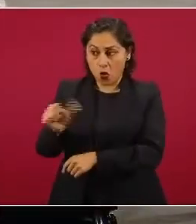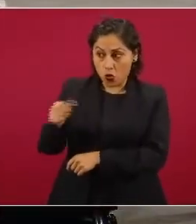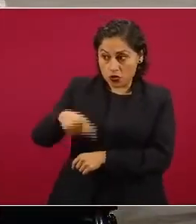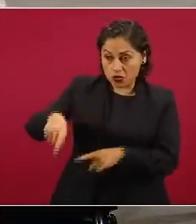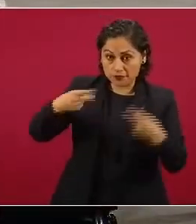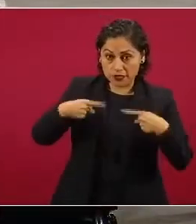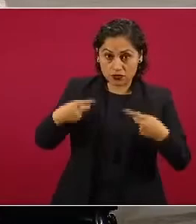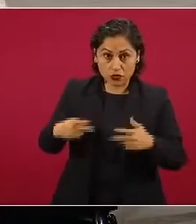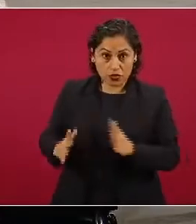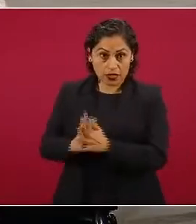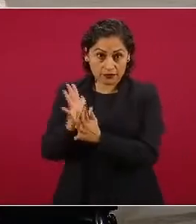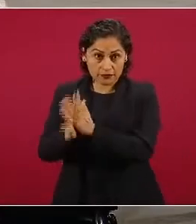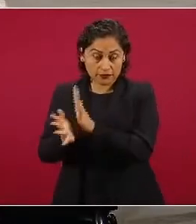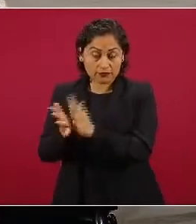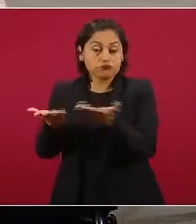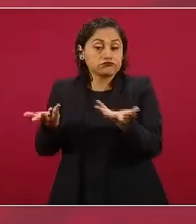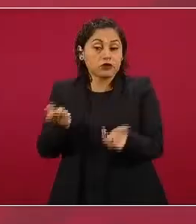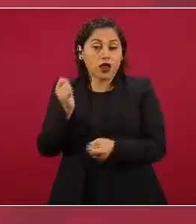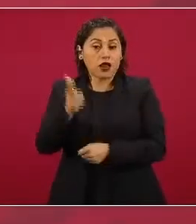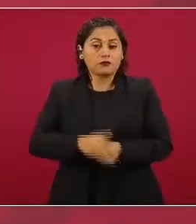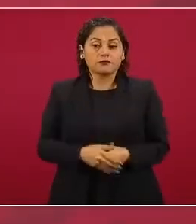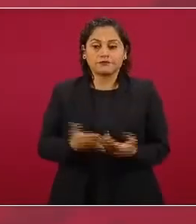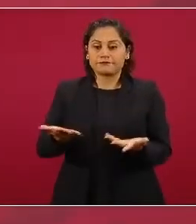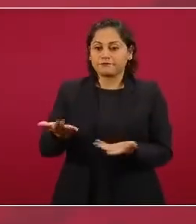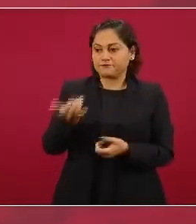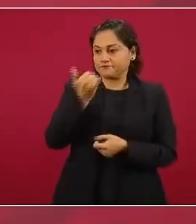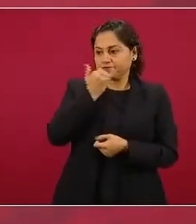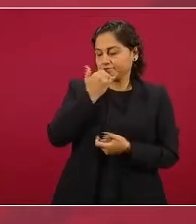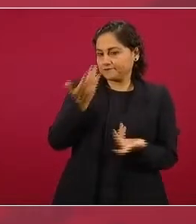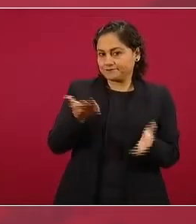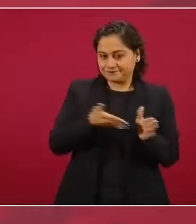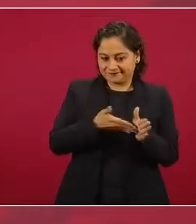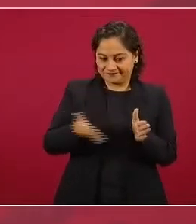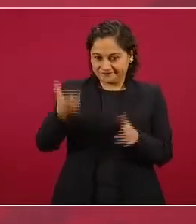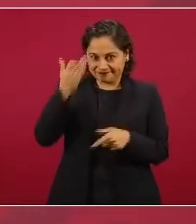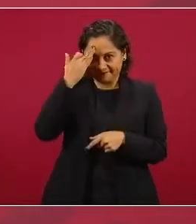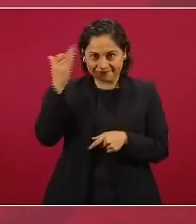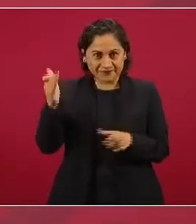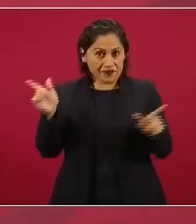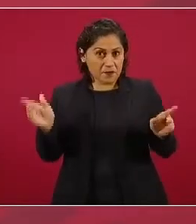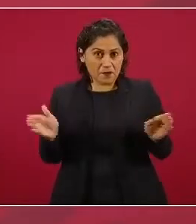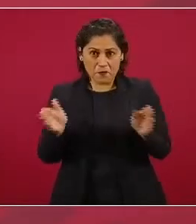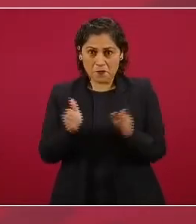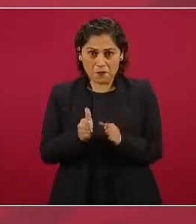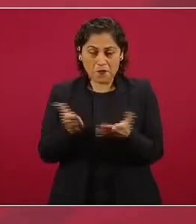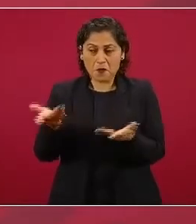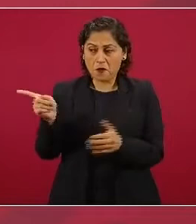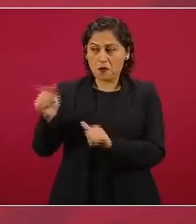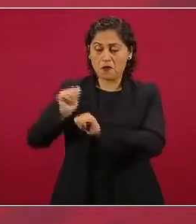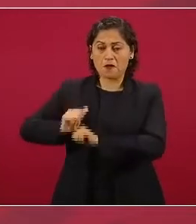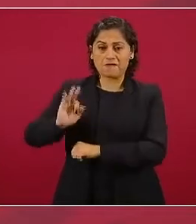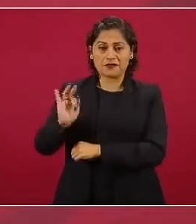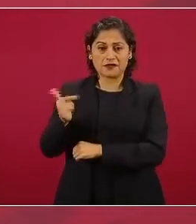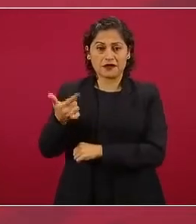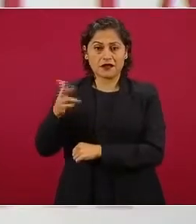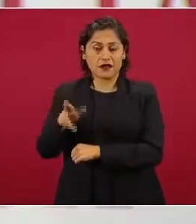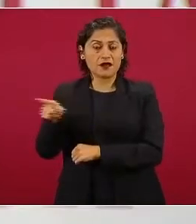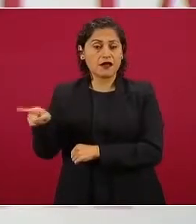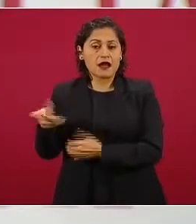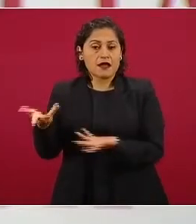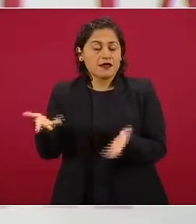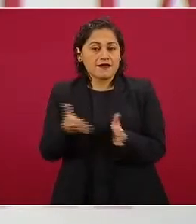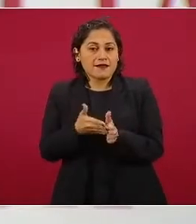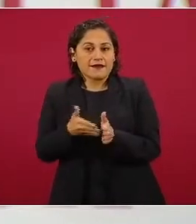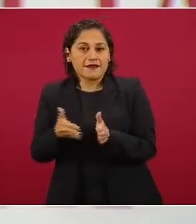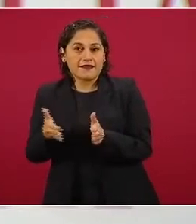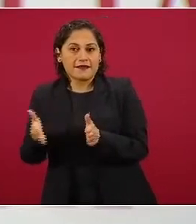que es muy poco tiempo el que se ha tenido por la Fiscalía General de la República para que pudiera ya